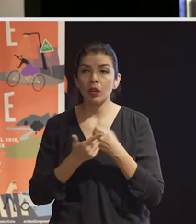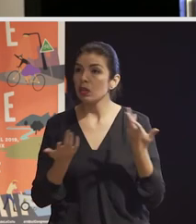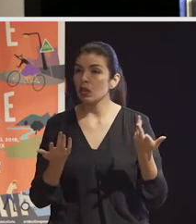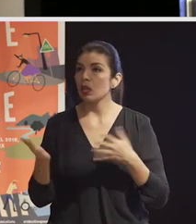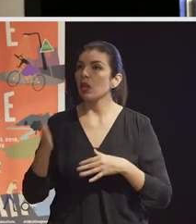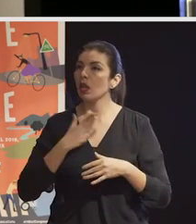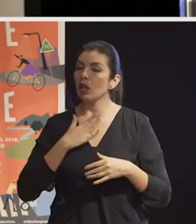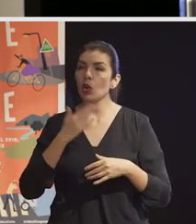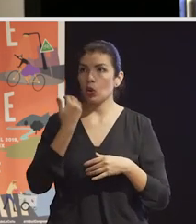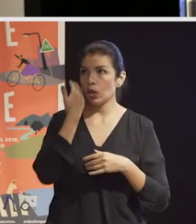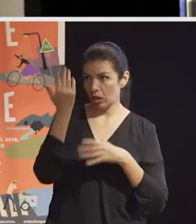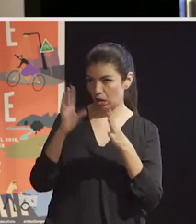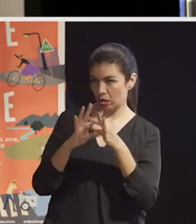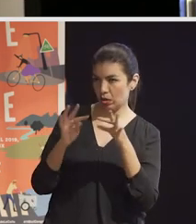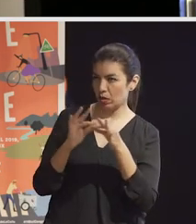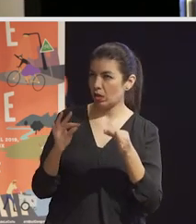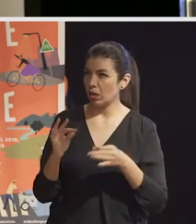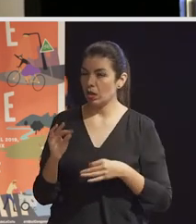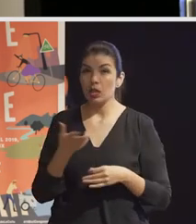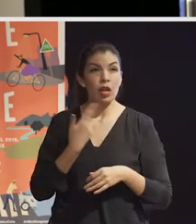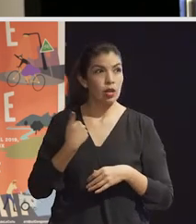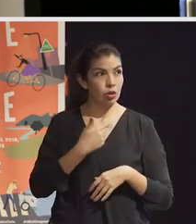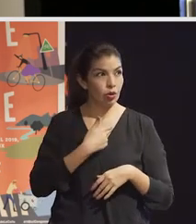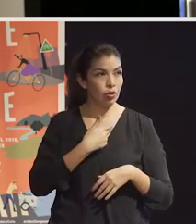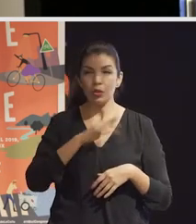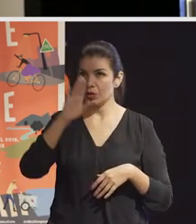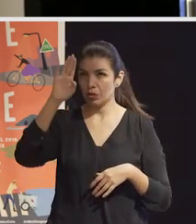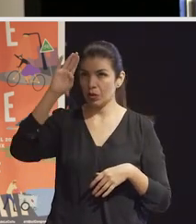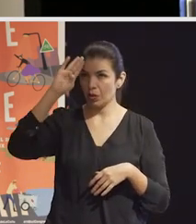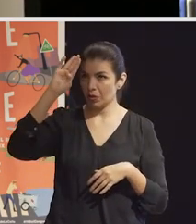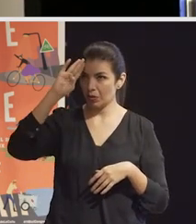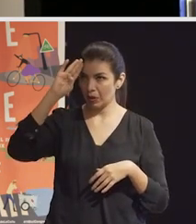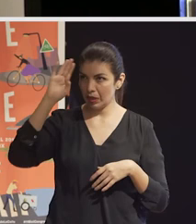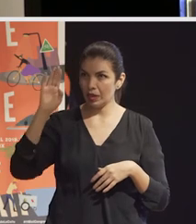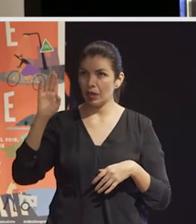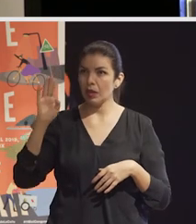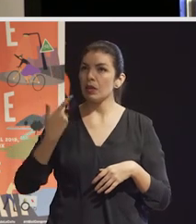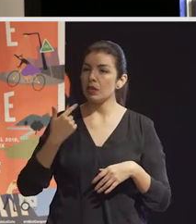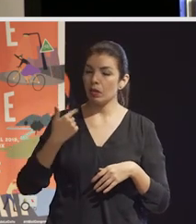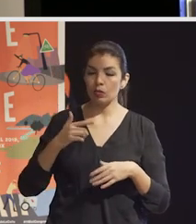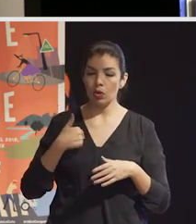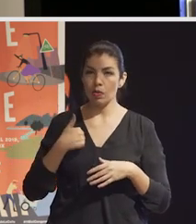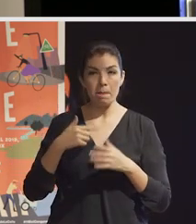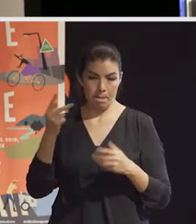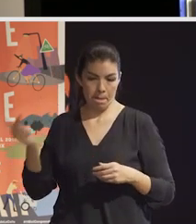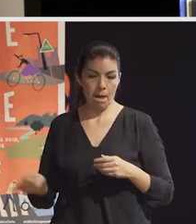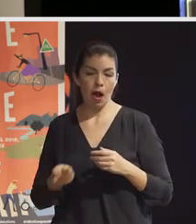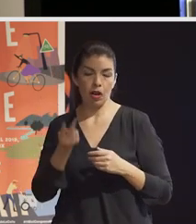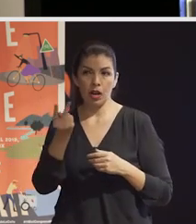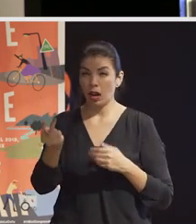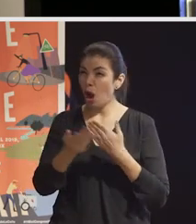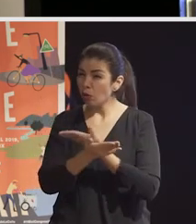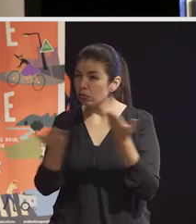pensamos no que ahí va a haber una participación respecto a esta pregunta crees que existe la interculturalidad y pues ahí en